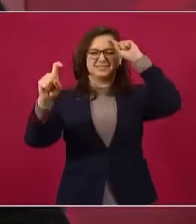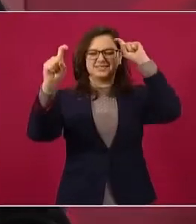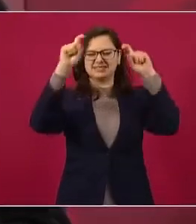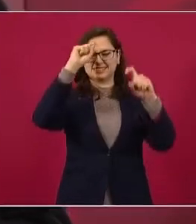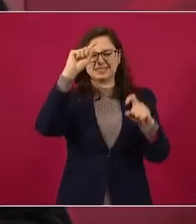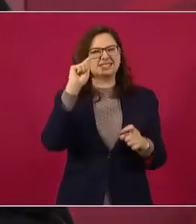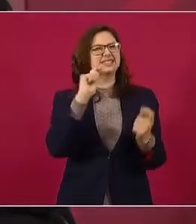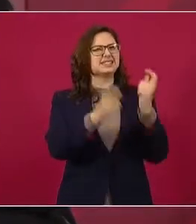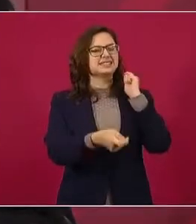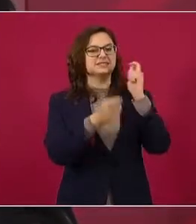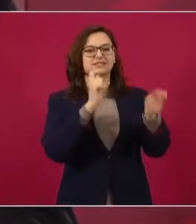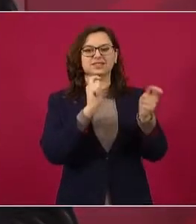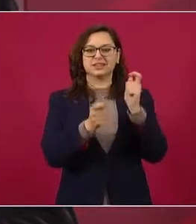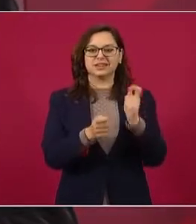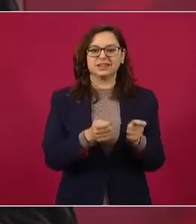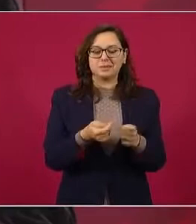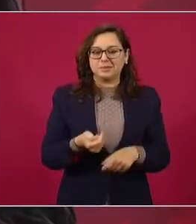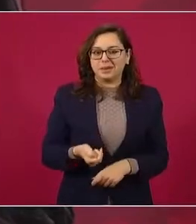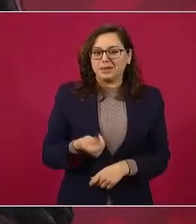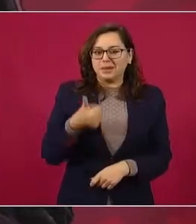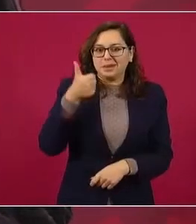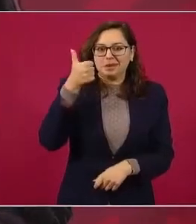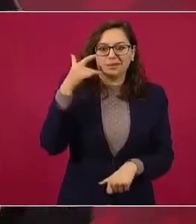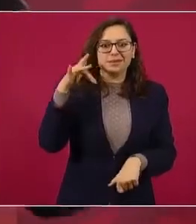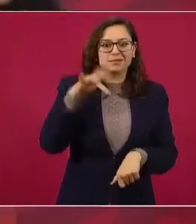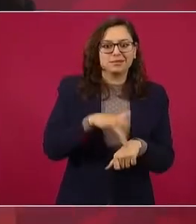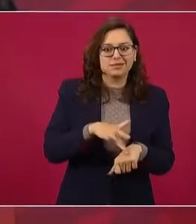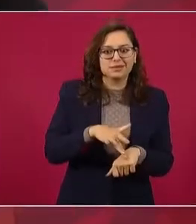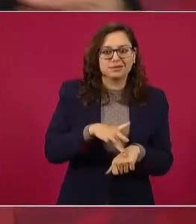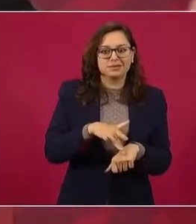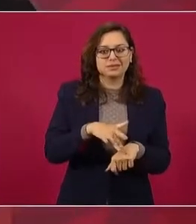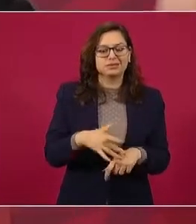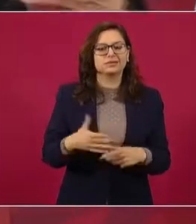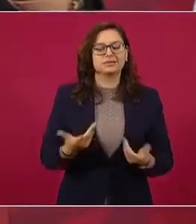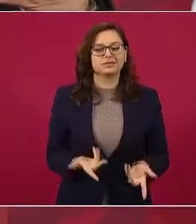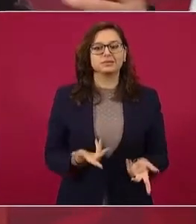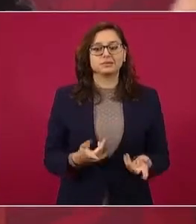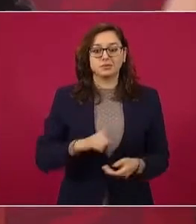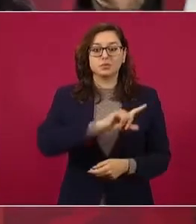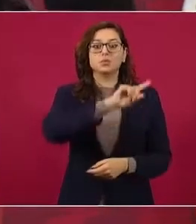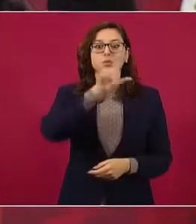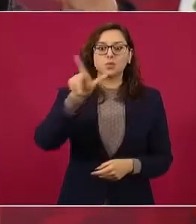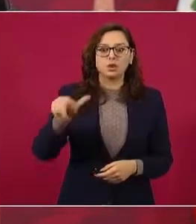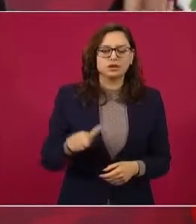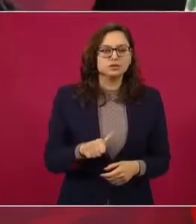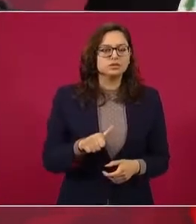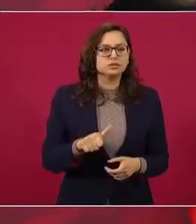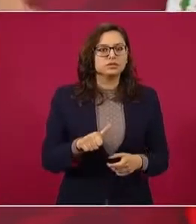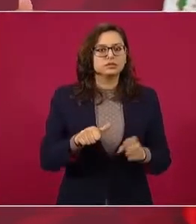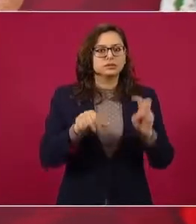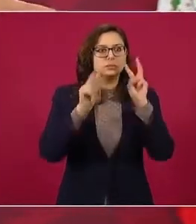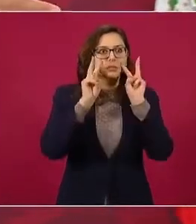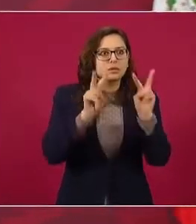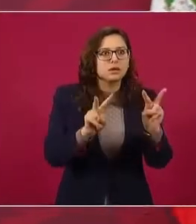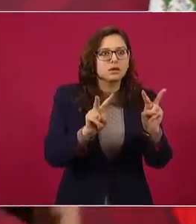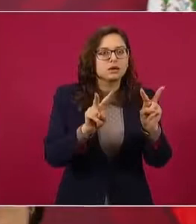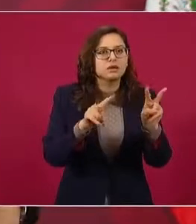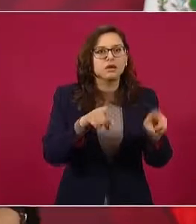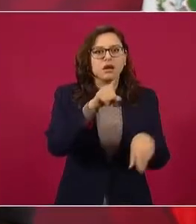Y luego verlo y va a la